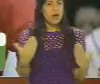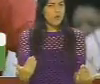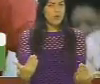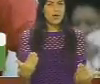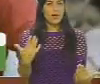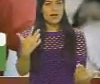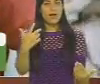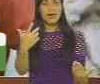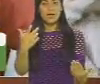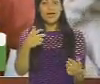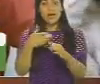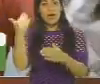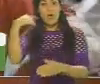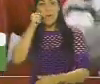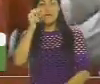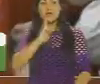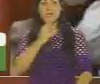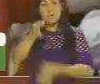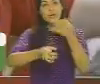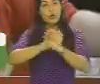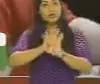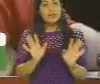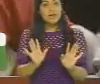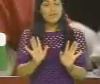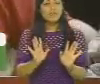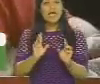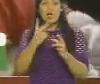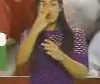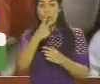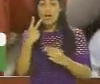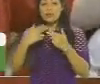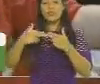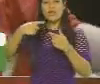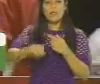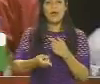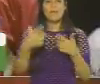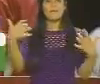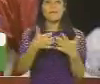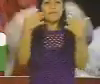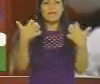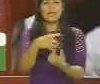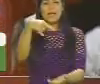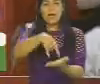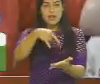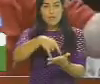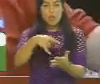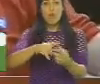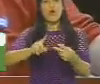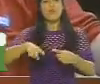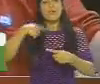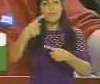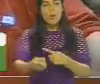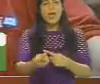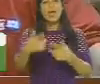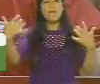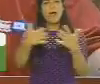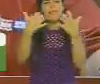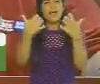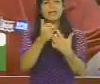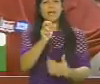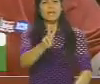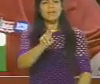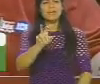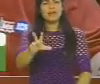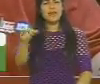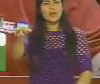momento. Luego vino 2 años después también la batalla de Carabobo, 2 años después en el 23 la batalla